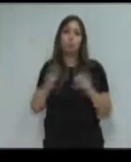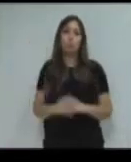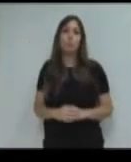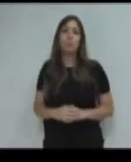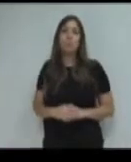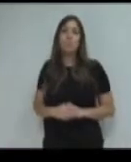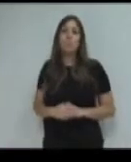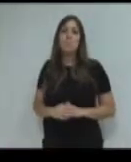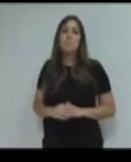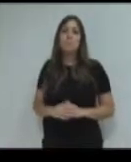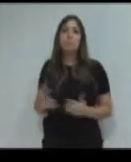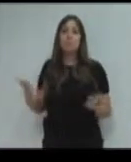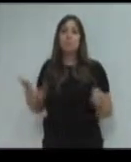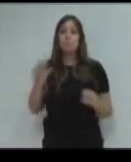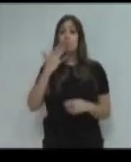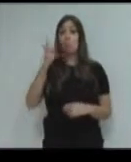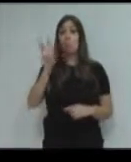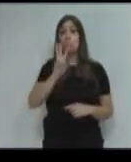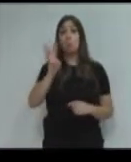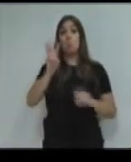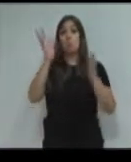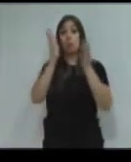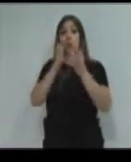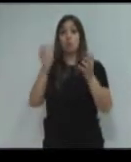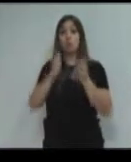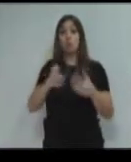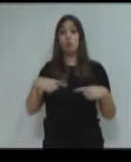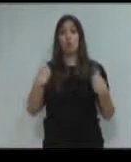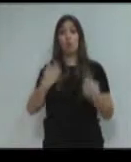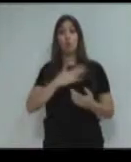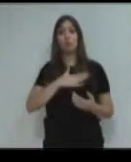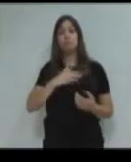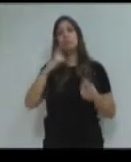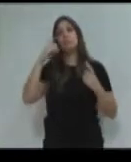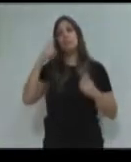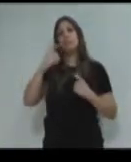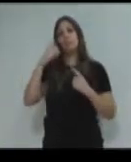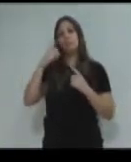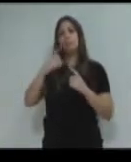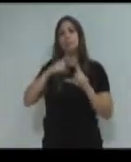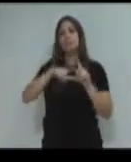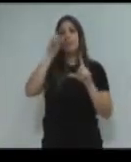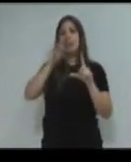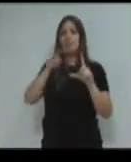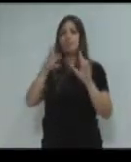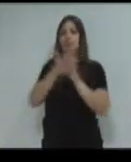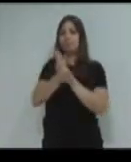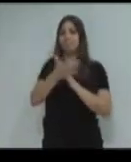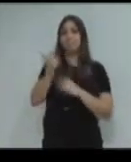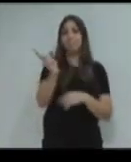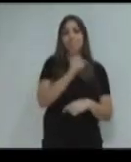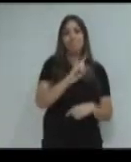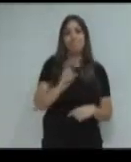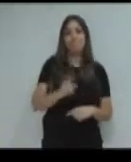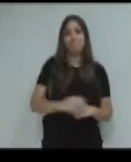En un Word nosotros intentamos no describir una gráfica en